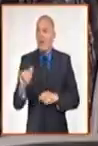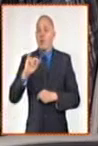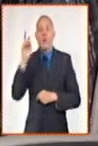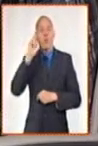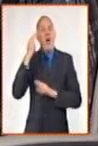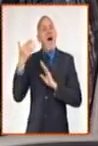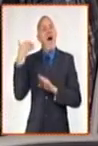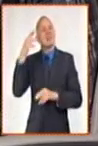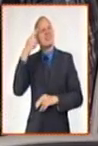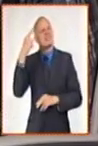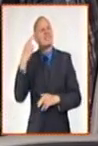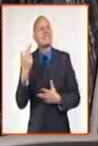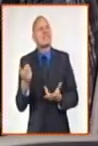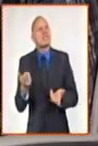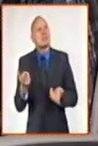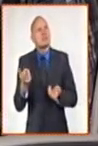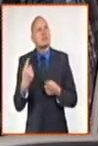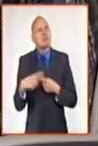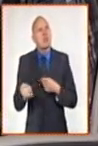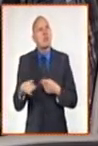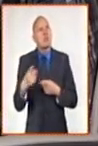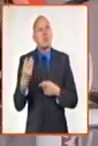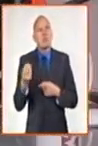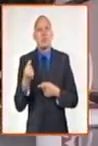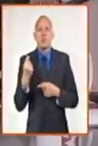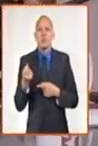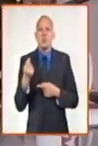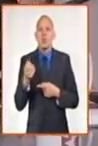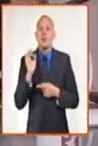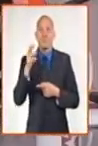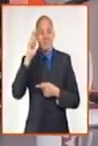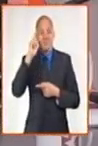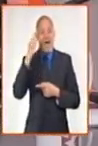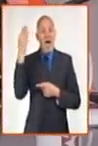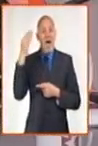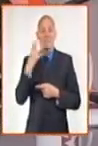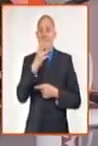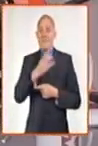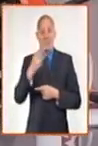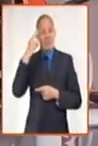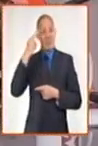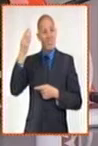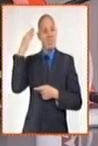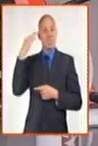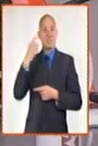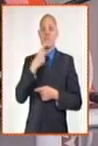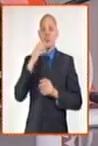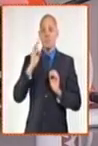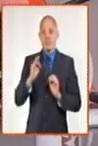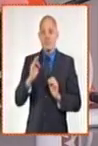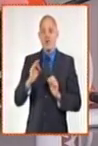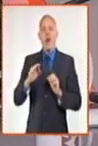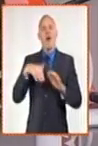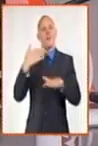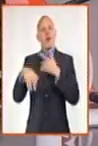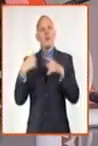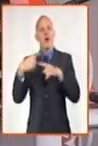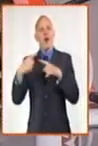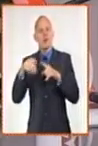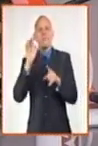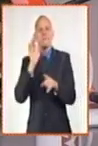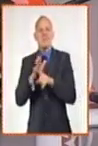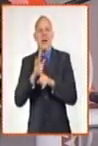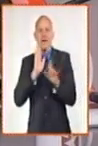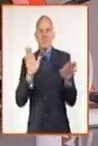Le pasó así también, recuerdo, cuando Fidel concibió la revolución energética y todo el tema